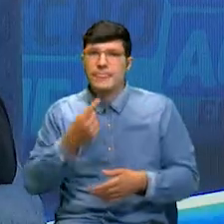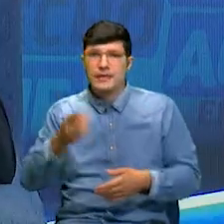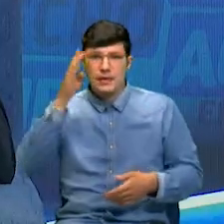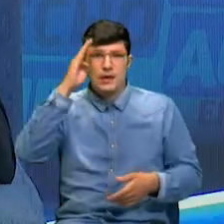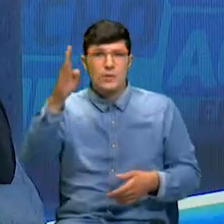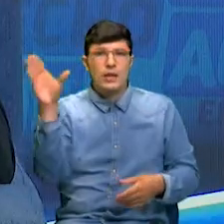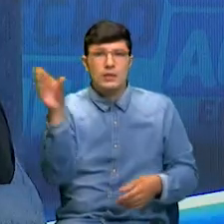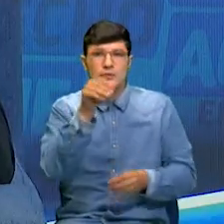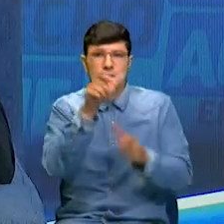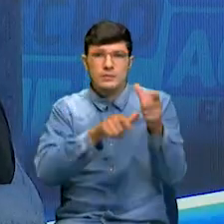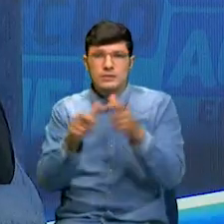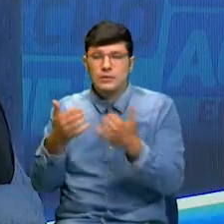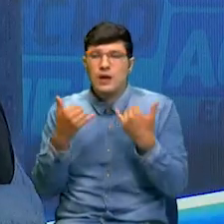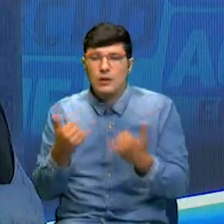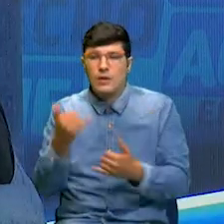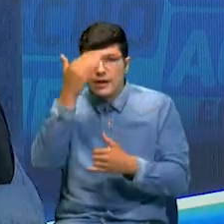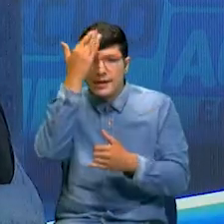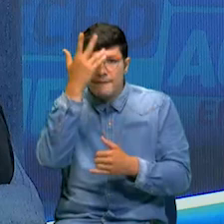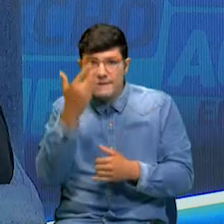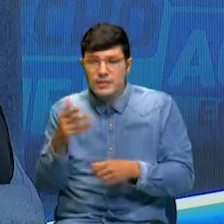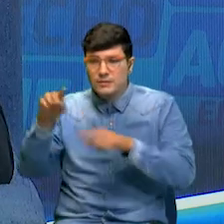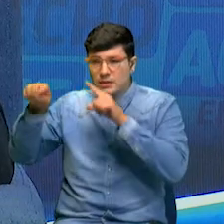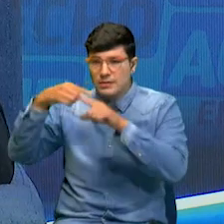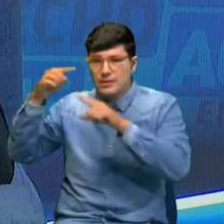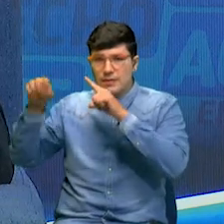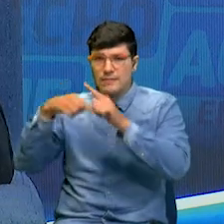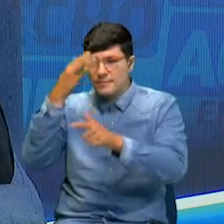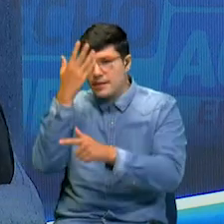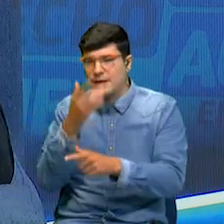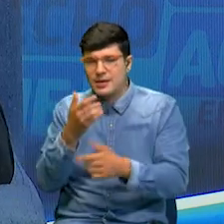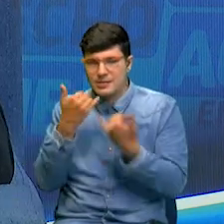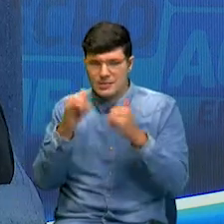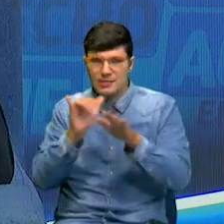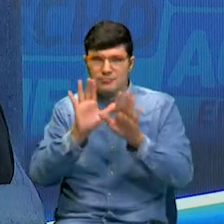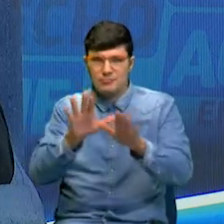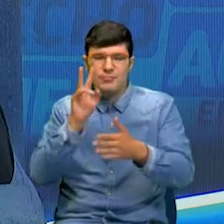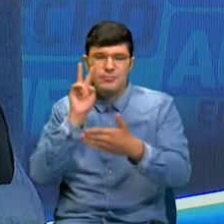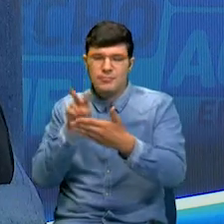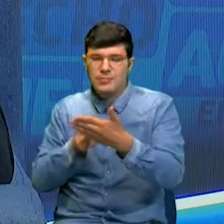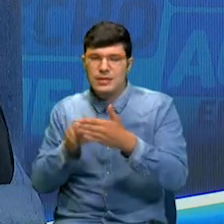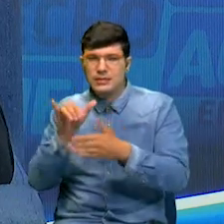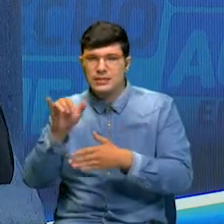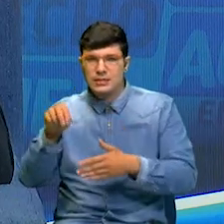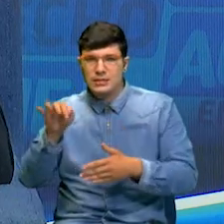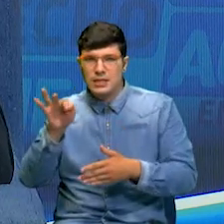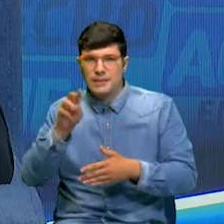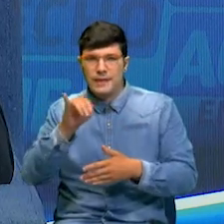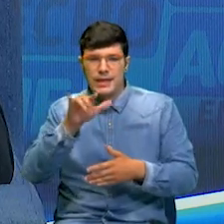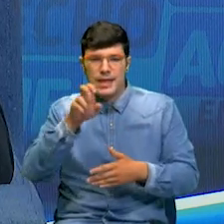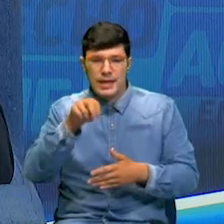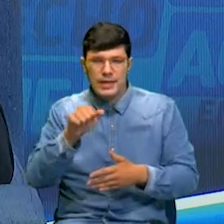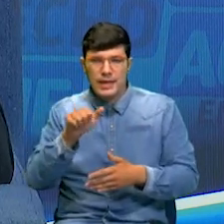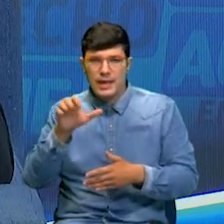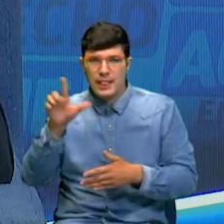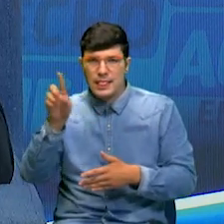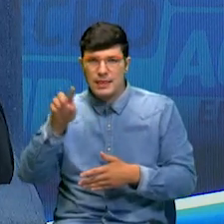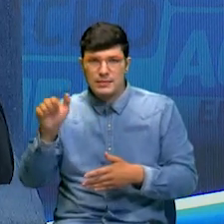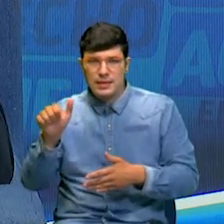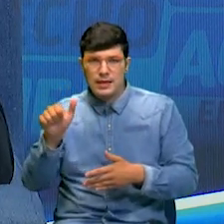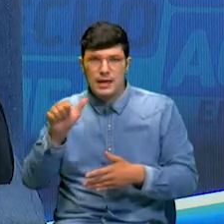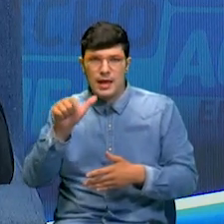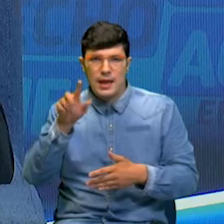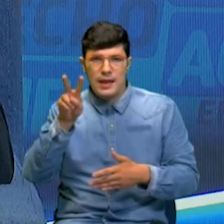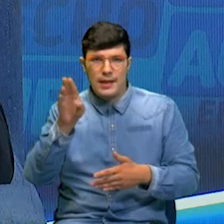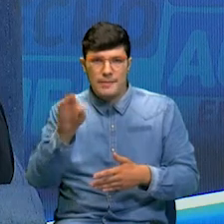que están en Facebook en este momento que nos están escribiendo. Ya vamos a leer sus inquietudes. A Ginette Paola Uribe, a Milena Arenas, a Elsa Rincón, a